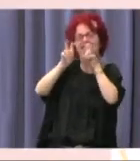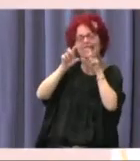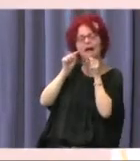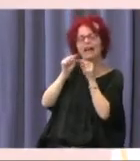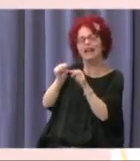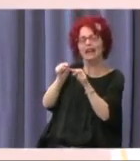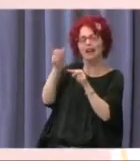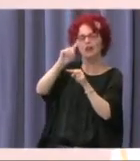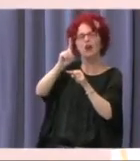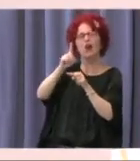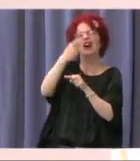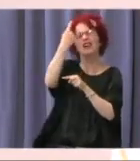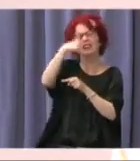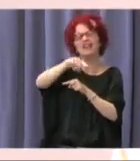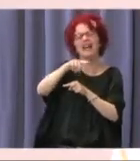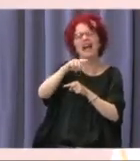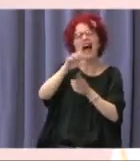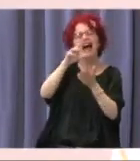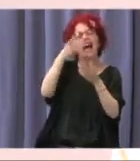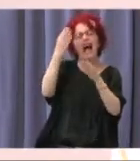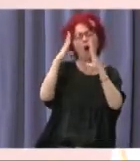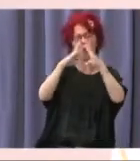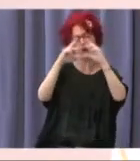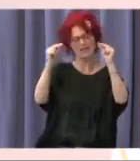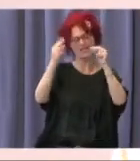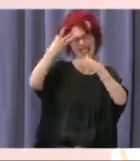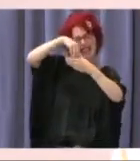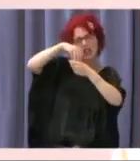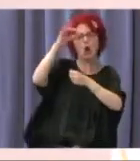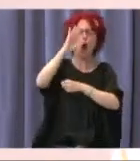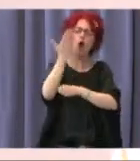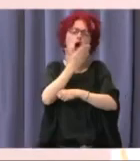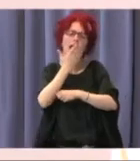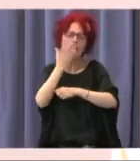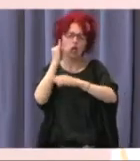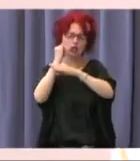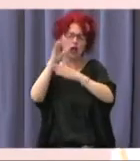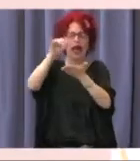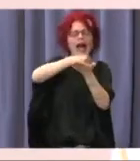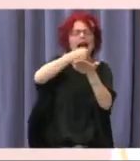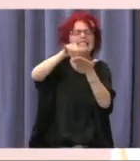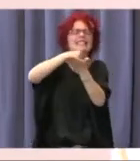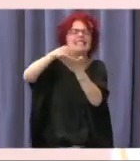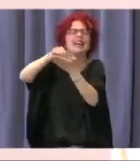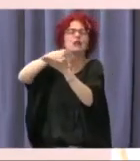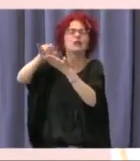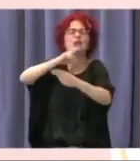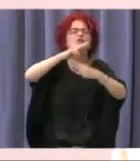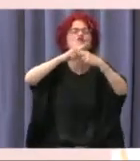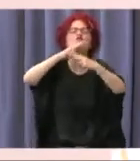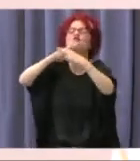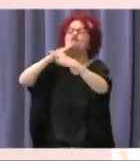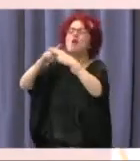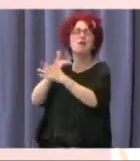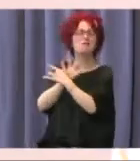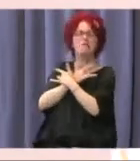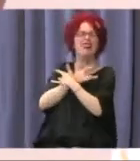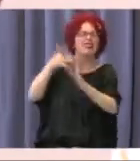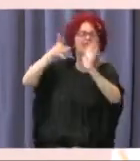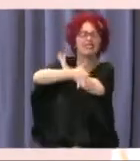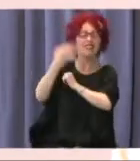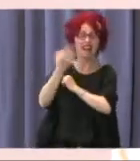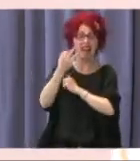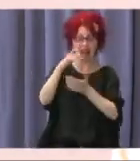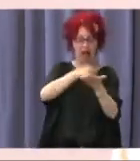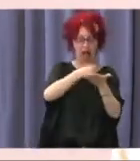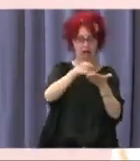¿Qué son las Marías, las asignaturas María? Pues las secundarias, las que se pueden suspender y no pasa nada,